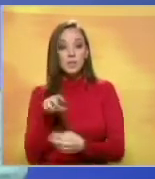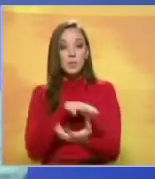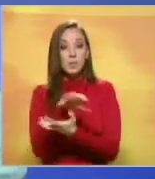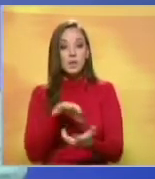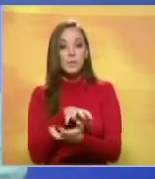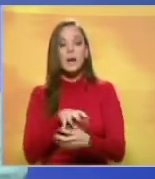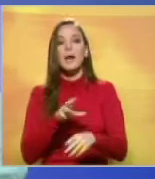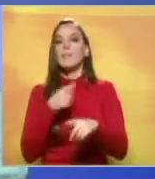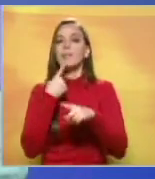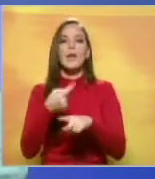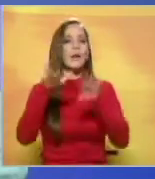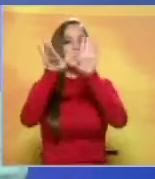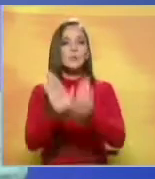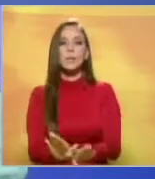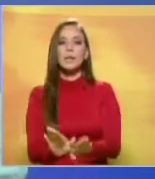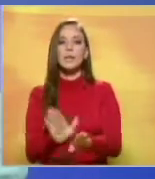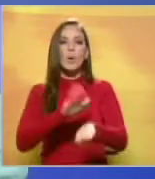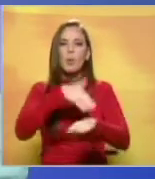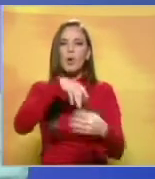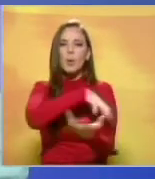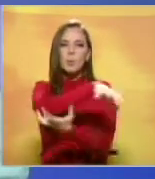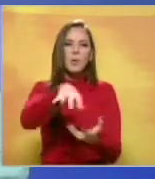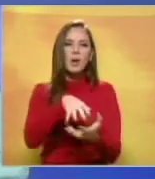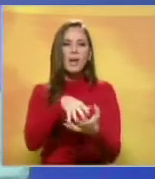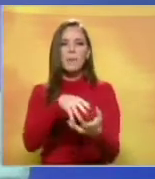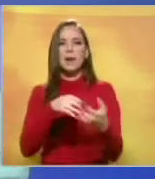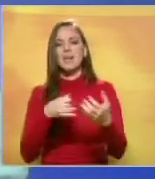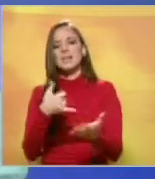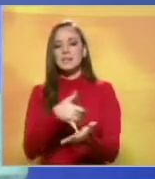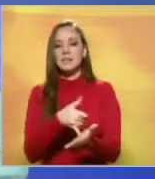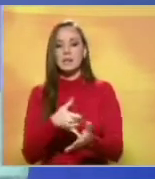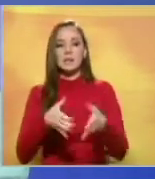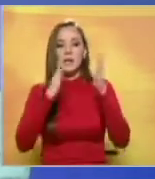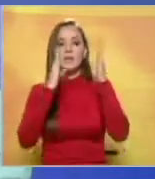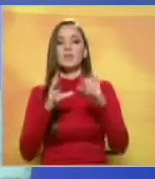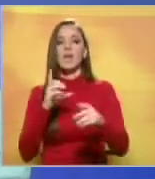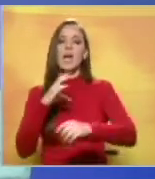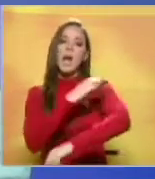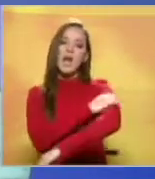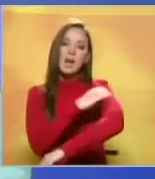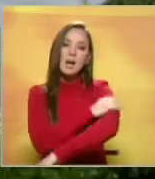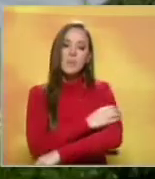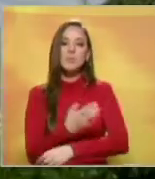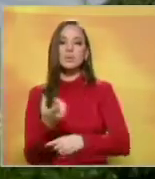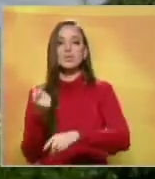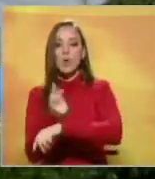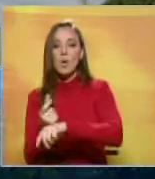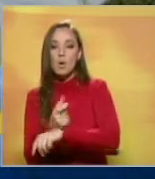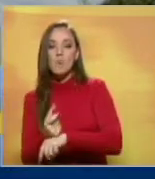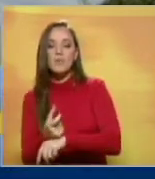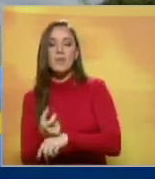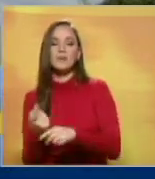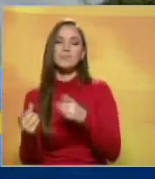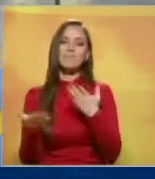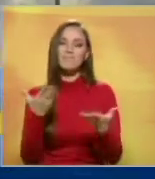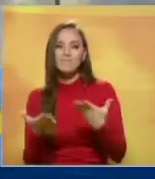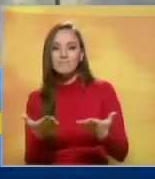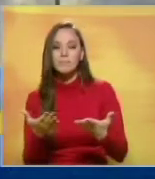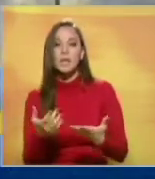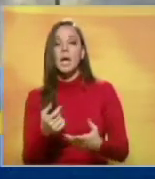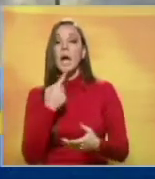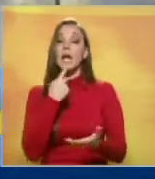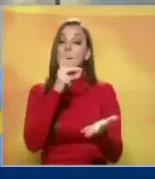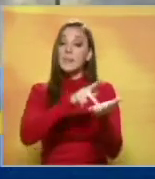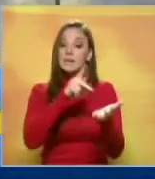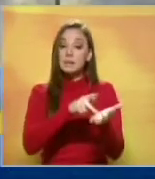de la crisis institucional y la suspensión del diálogo entre la oposición y el gobierno el debate en el que estaba prevista la